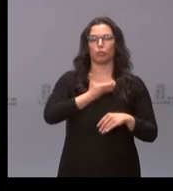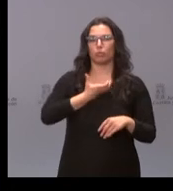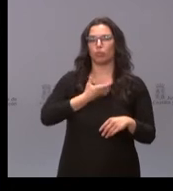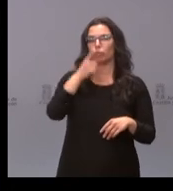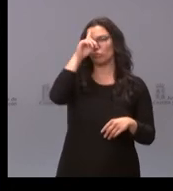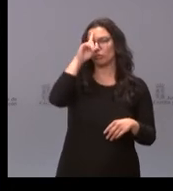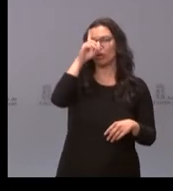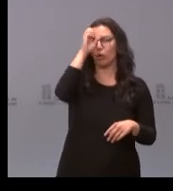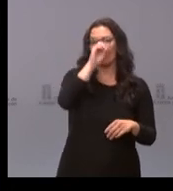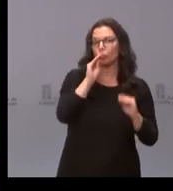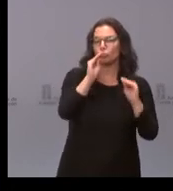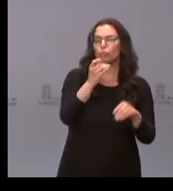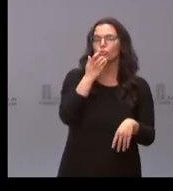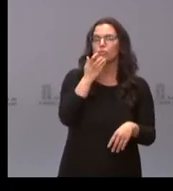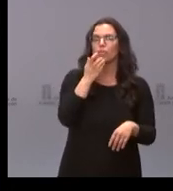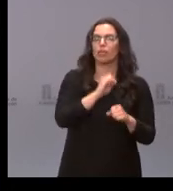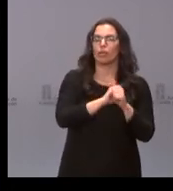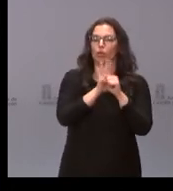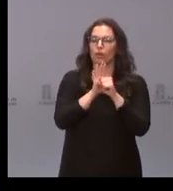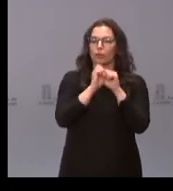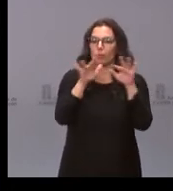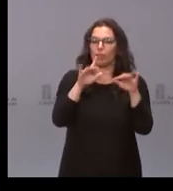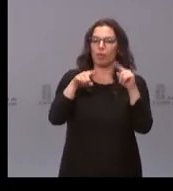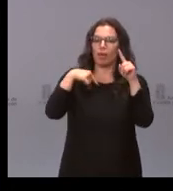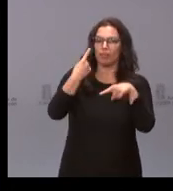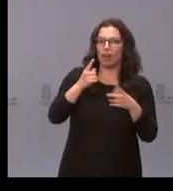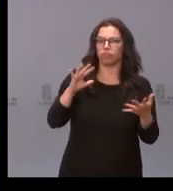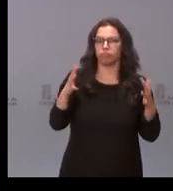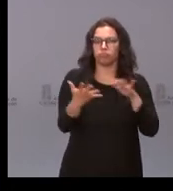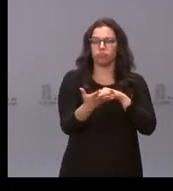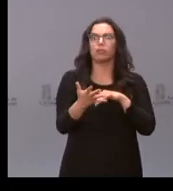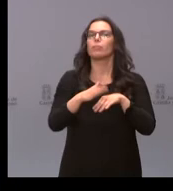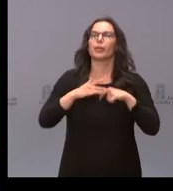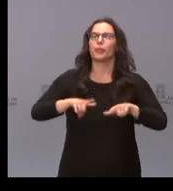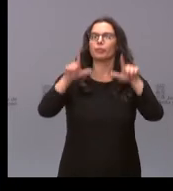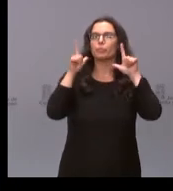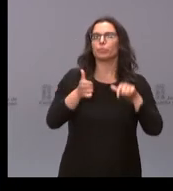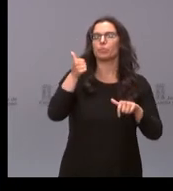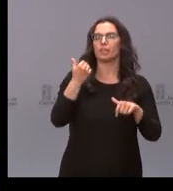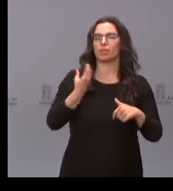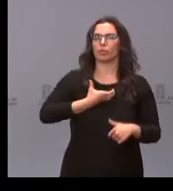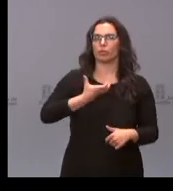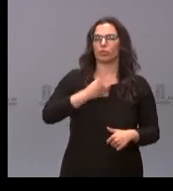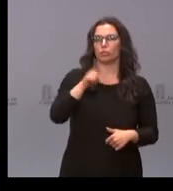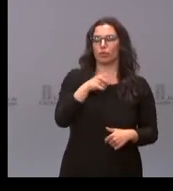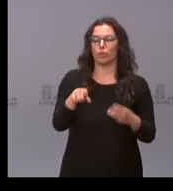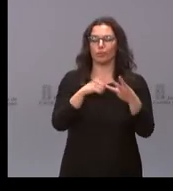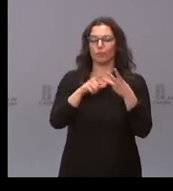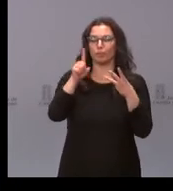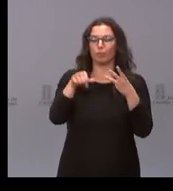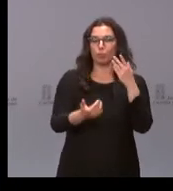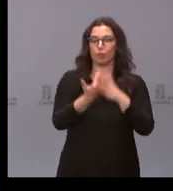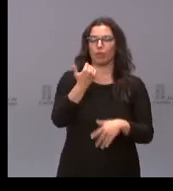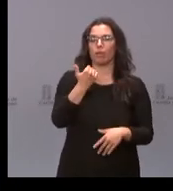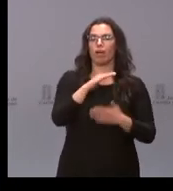si cree que la pandemia a cambiar un poco la gestión de estos fondos para un mayor protagonismo de las entidades locales y luego esta mañana hablaba